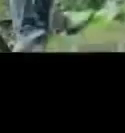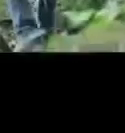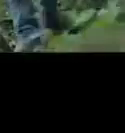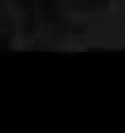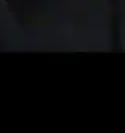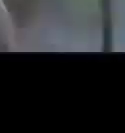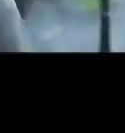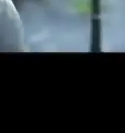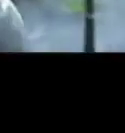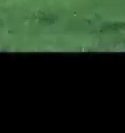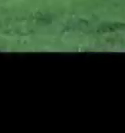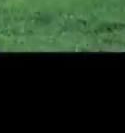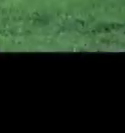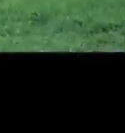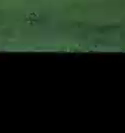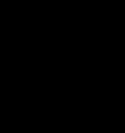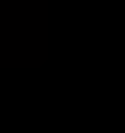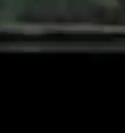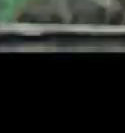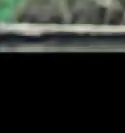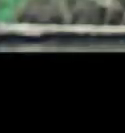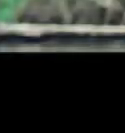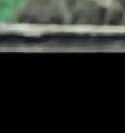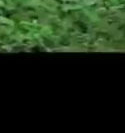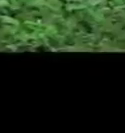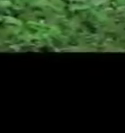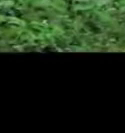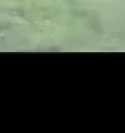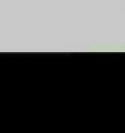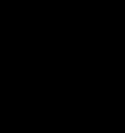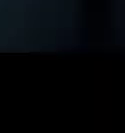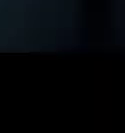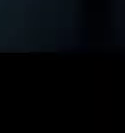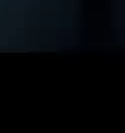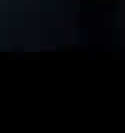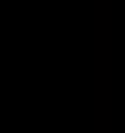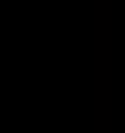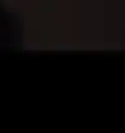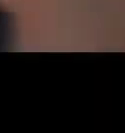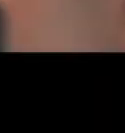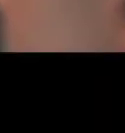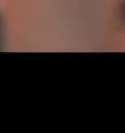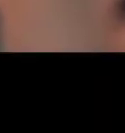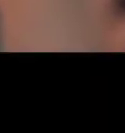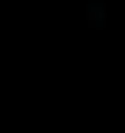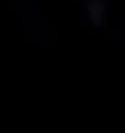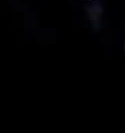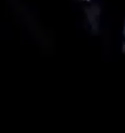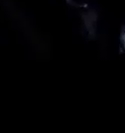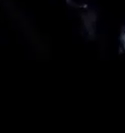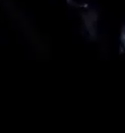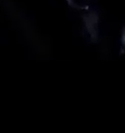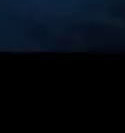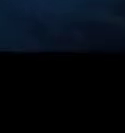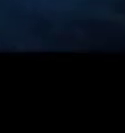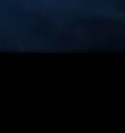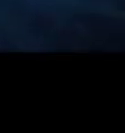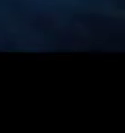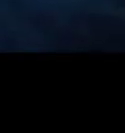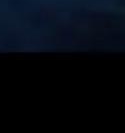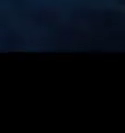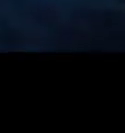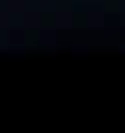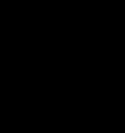4 científicos viven una experiencia en Centroamérica que cambiará a toda la humanidad. ¿Dónde es Morlen? Allí habitan